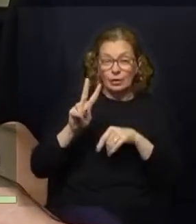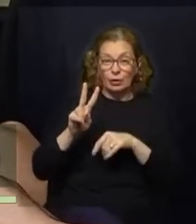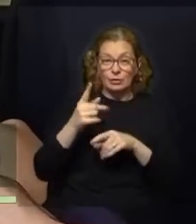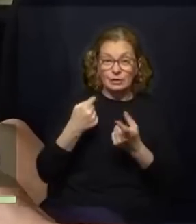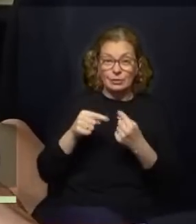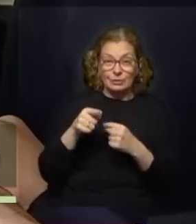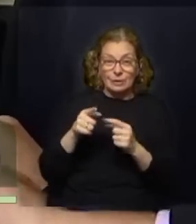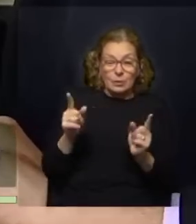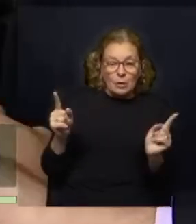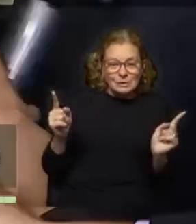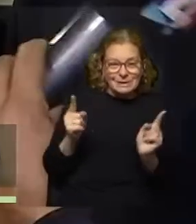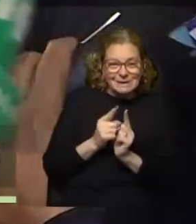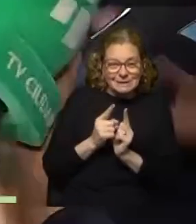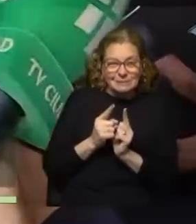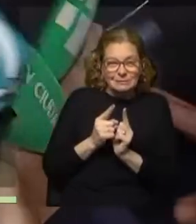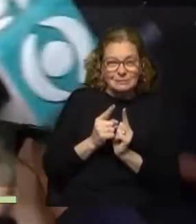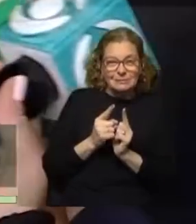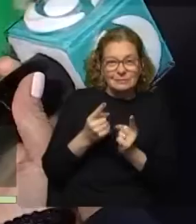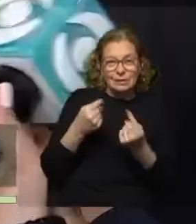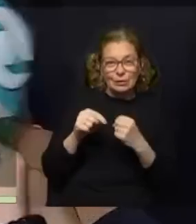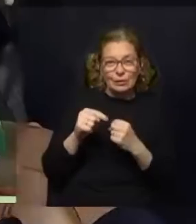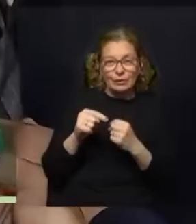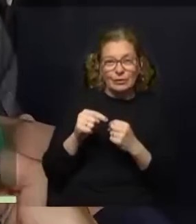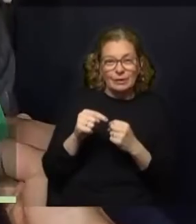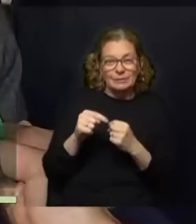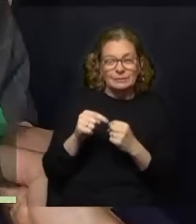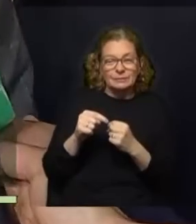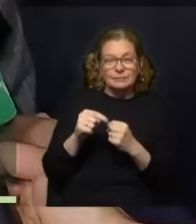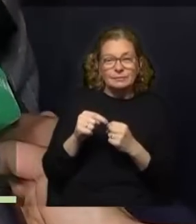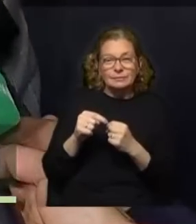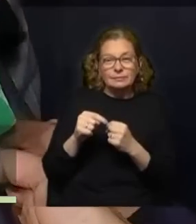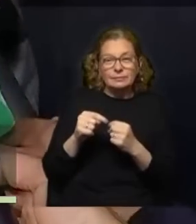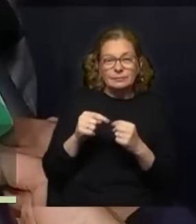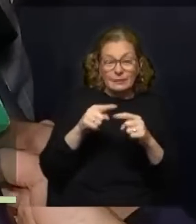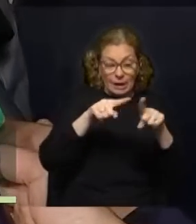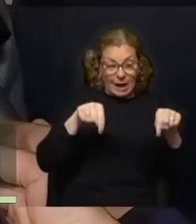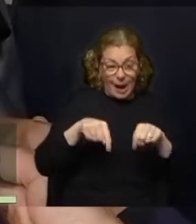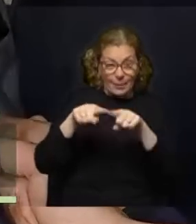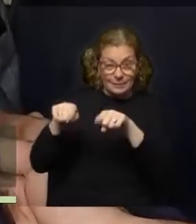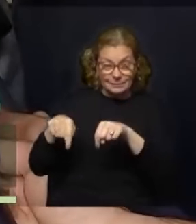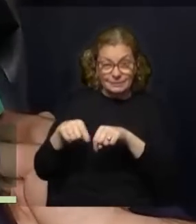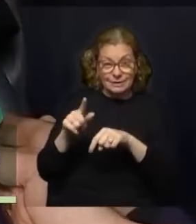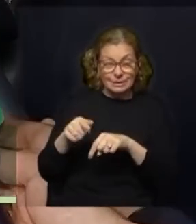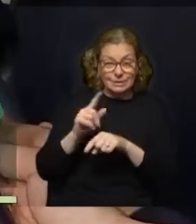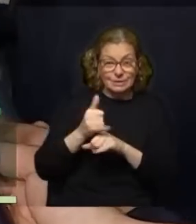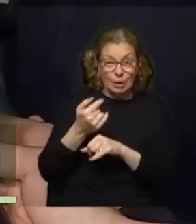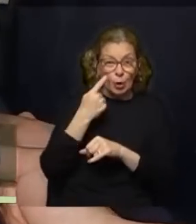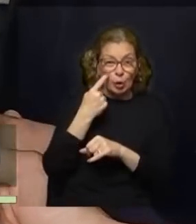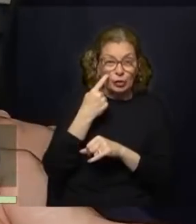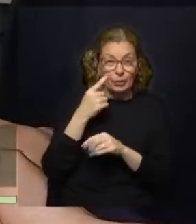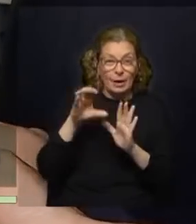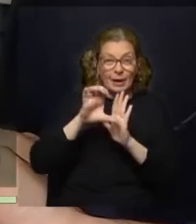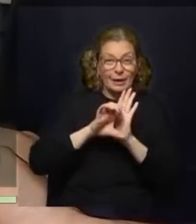hay una reducción por lo tanto Al haber este habitaciones disponibles ya desconocemos las características